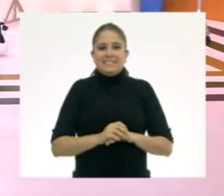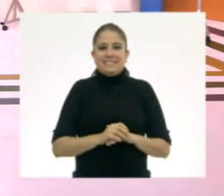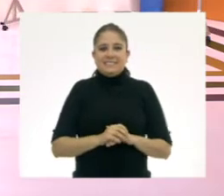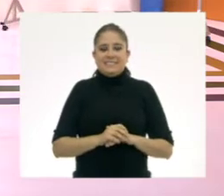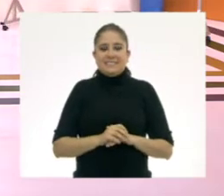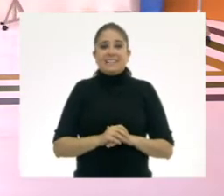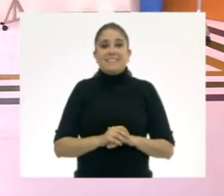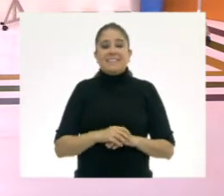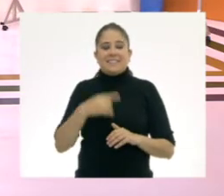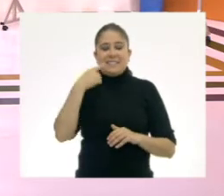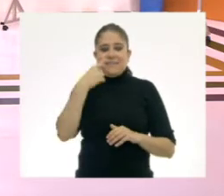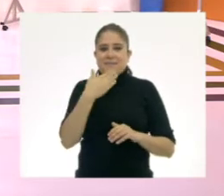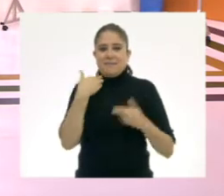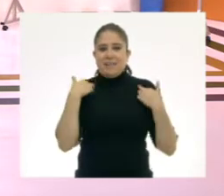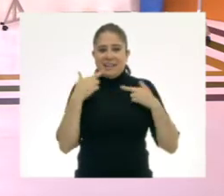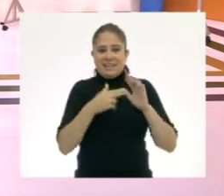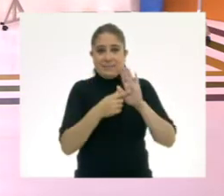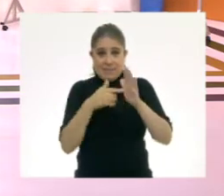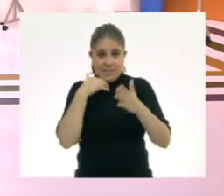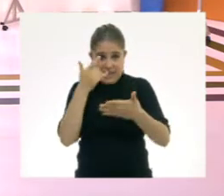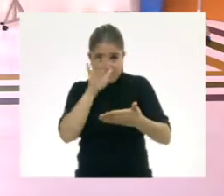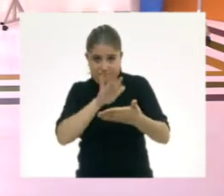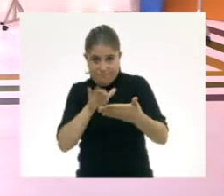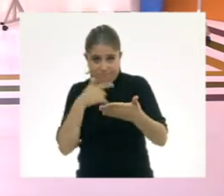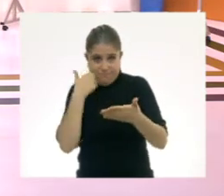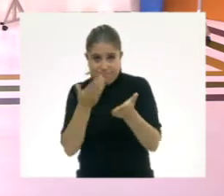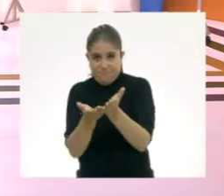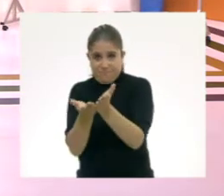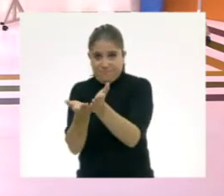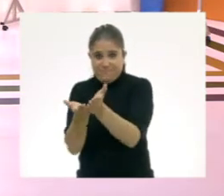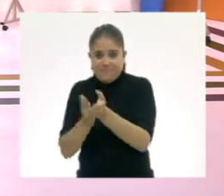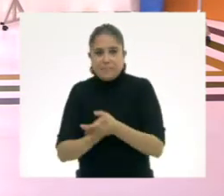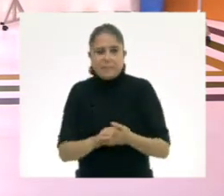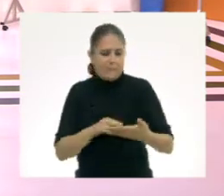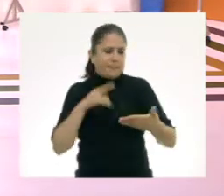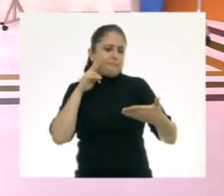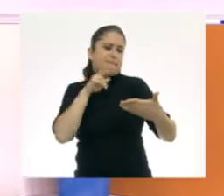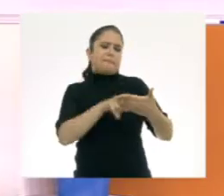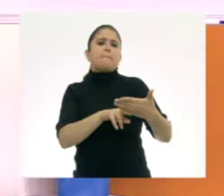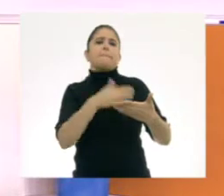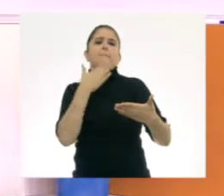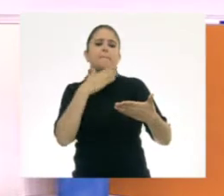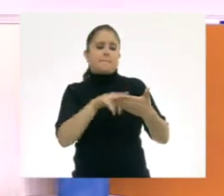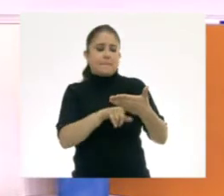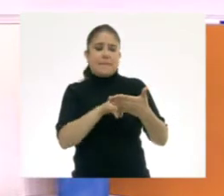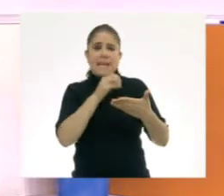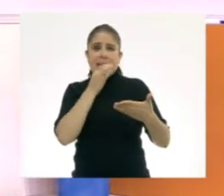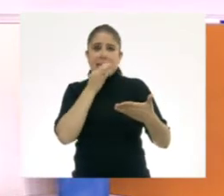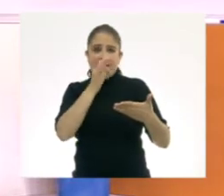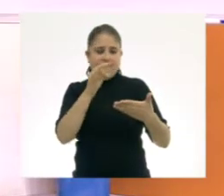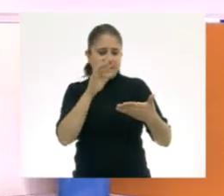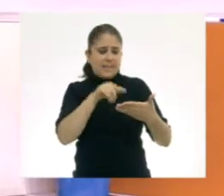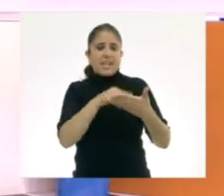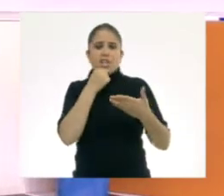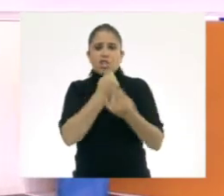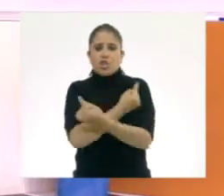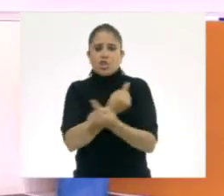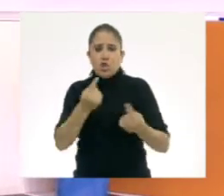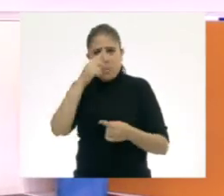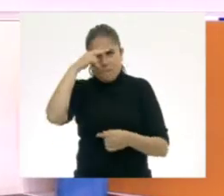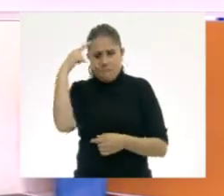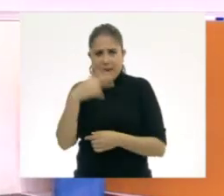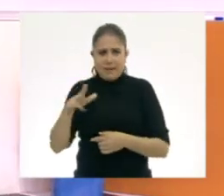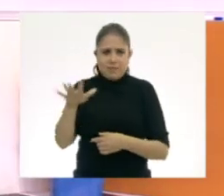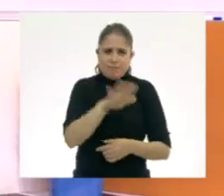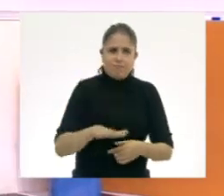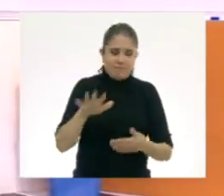Aquí está, maestro. Muy bien. ¿Quiere leerla? Muy bien, vamos a ver el mensaje que nos dicen los niños y niñas de